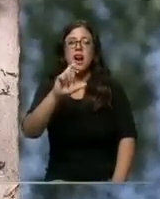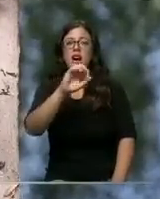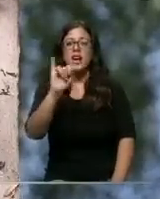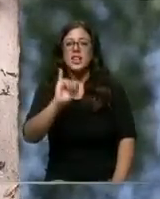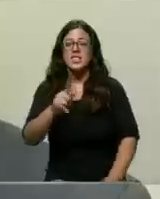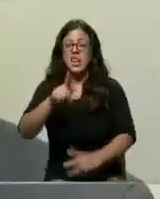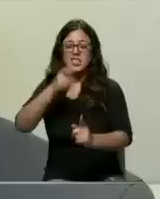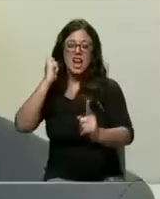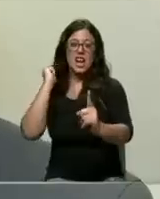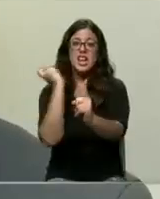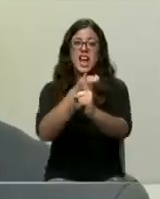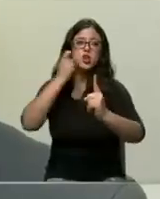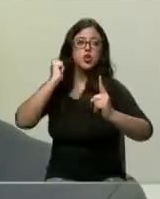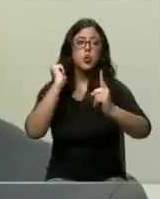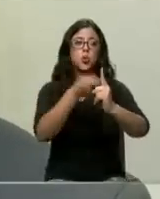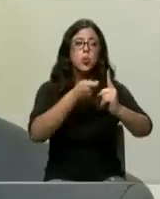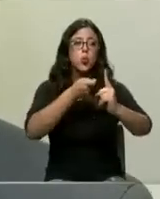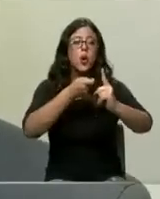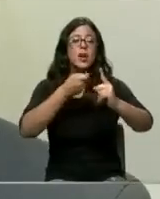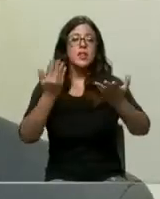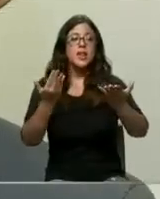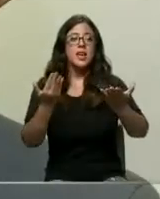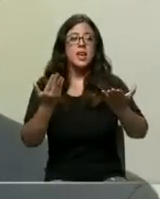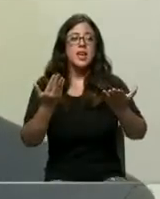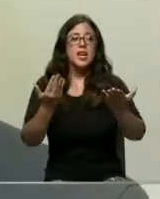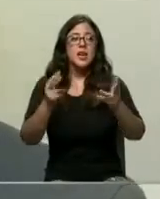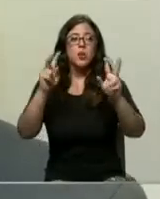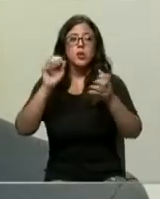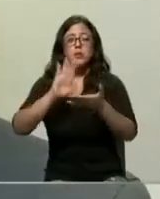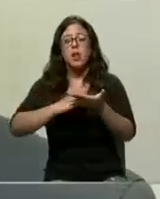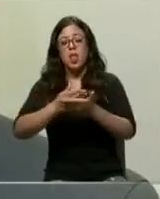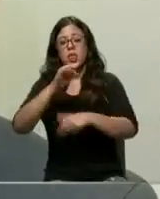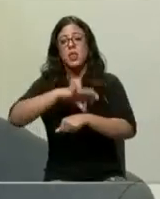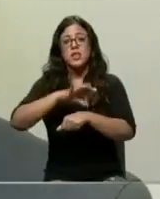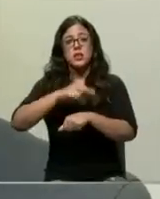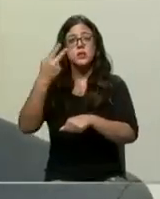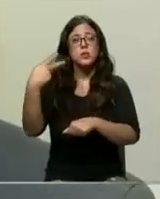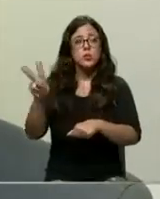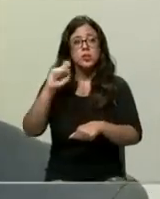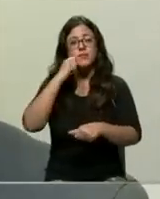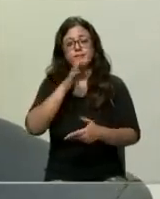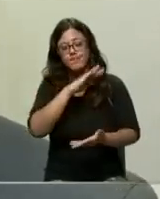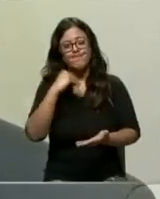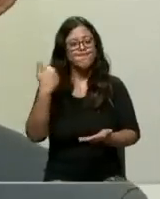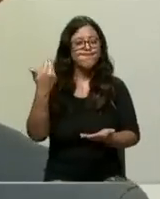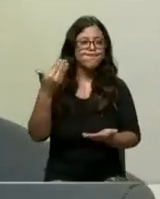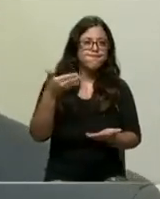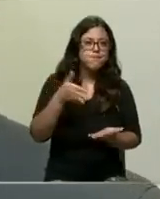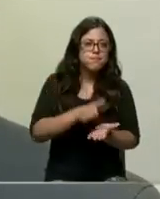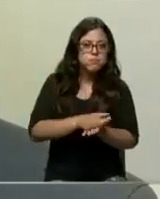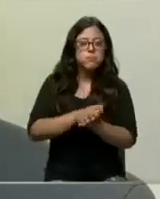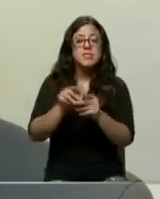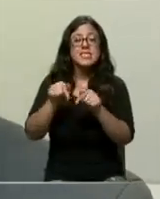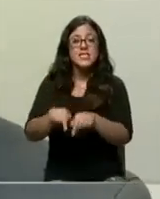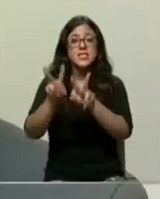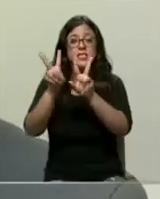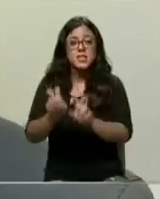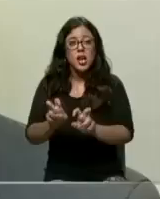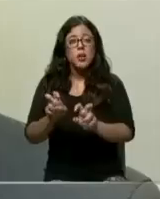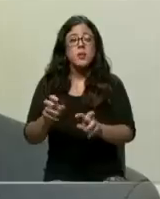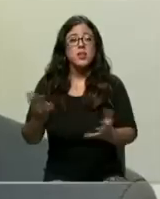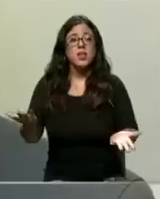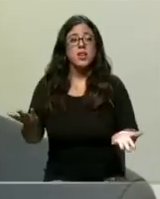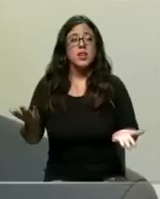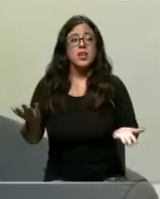hasta avanzar en un estado de salud que finalmente desencadena en su muerte, y es en ese contexto